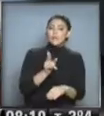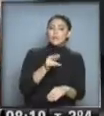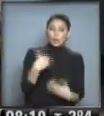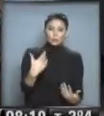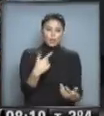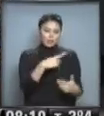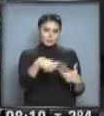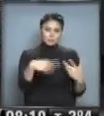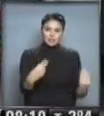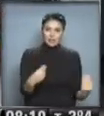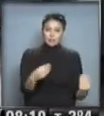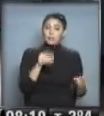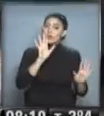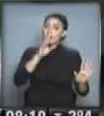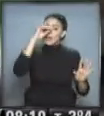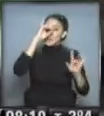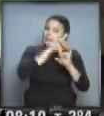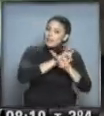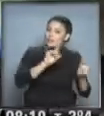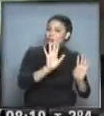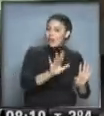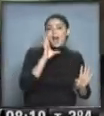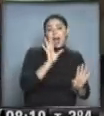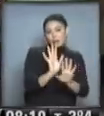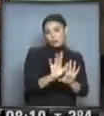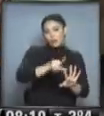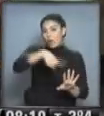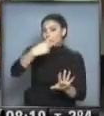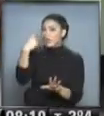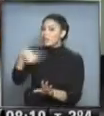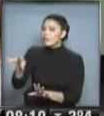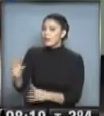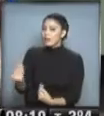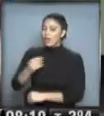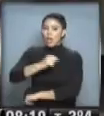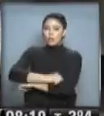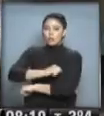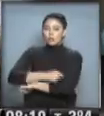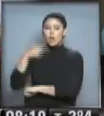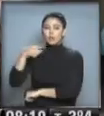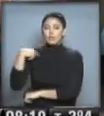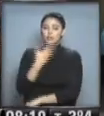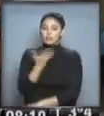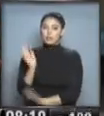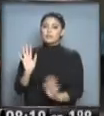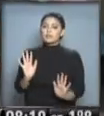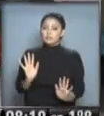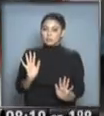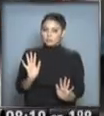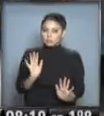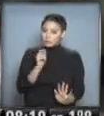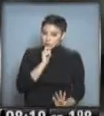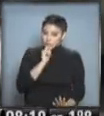pero una cosa es una travesura una transgresión mínima y otra cosa es una conducta antisocial el tema del